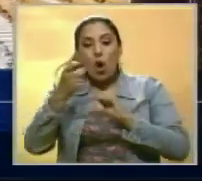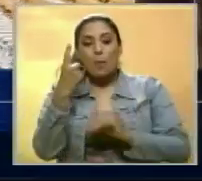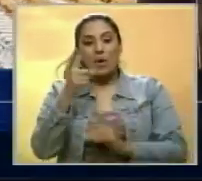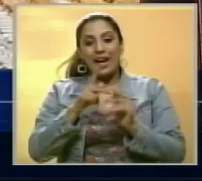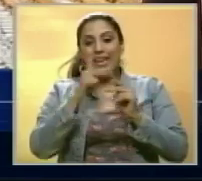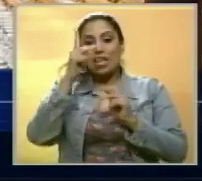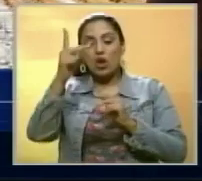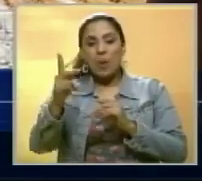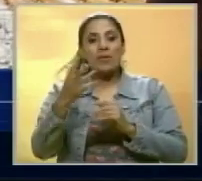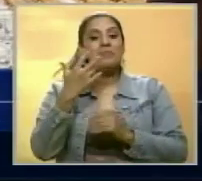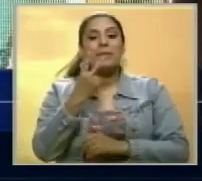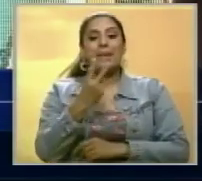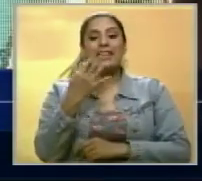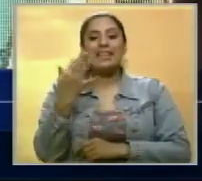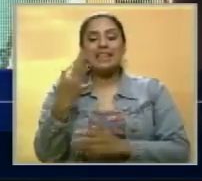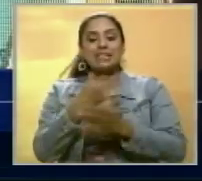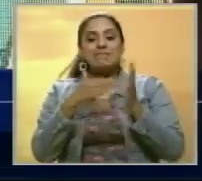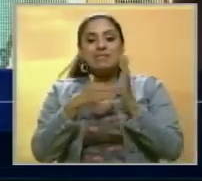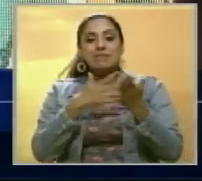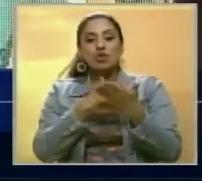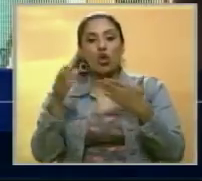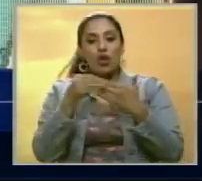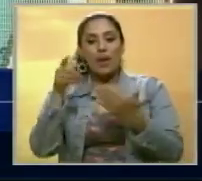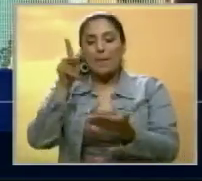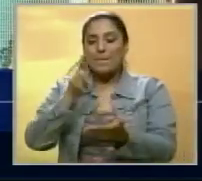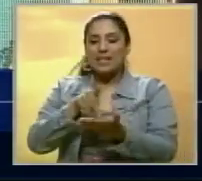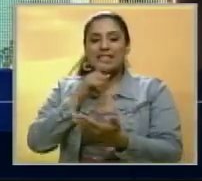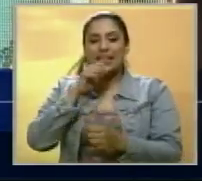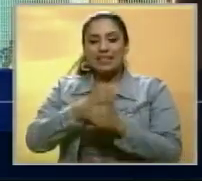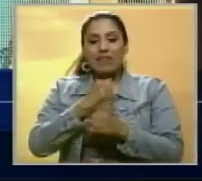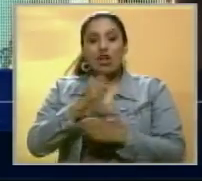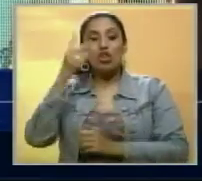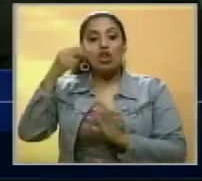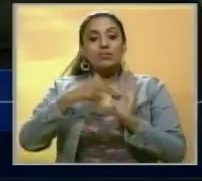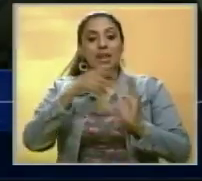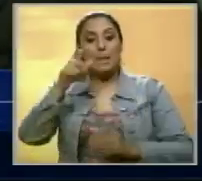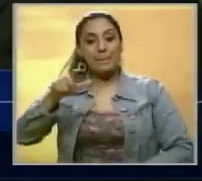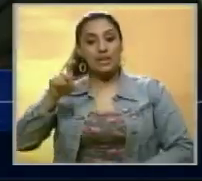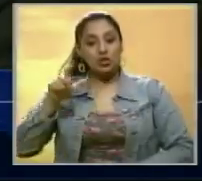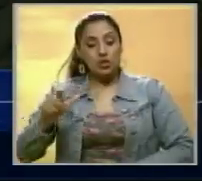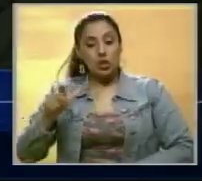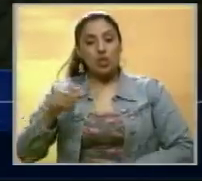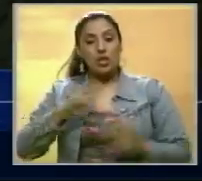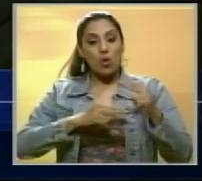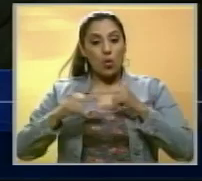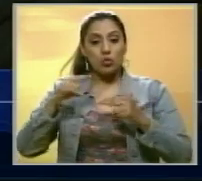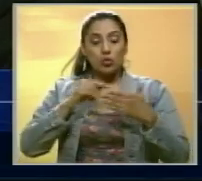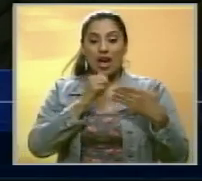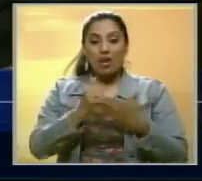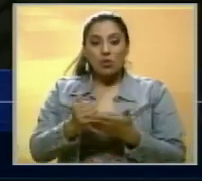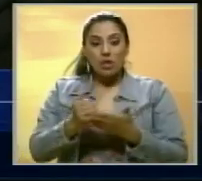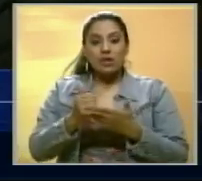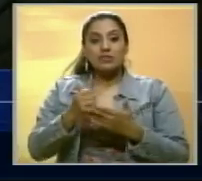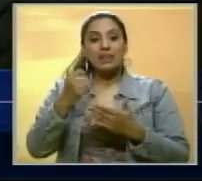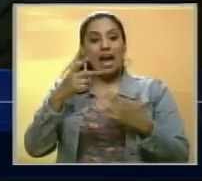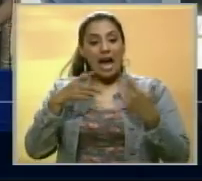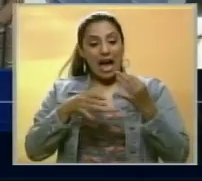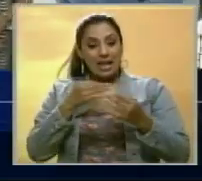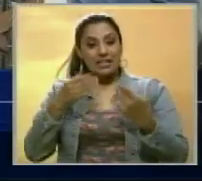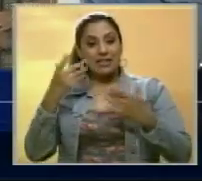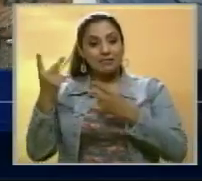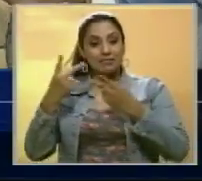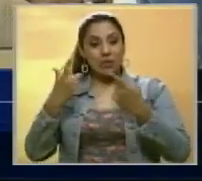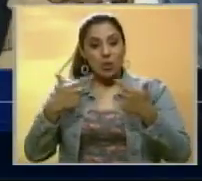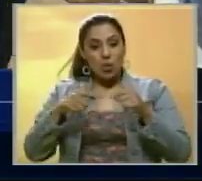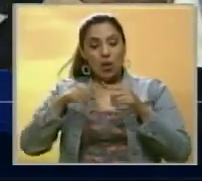fue de 23 mil millones de dólares y participaron cerca de 2.000 personas en su construcción. Durante el evento